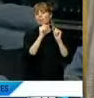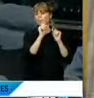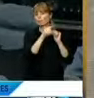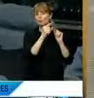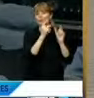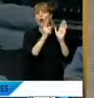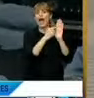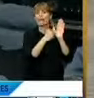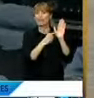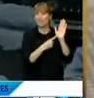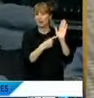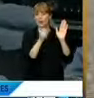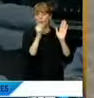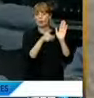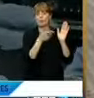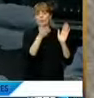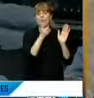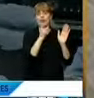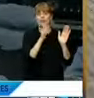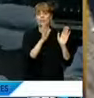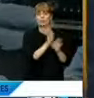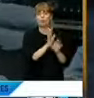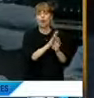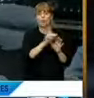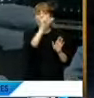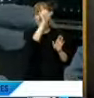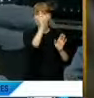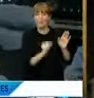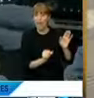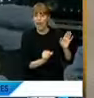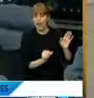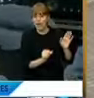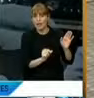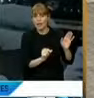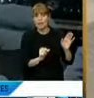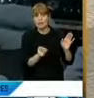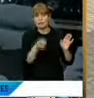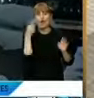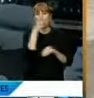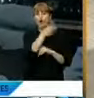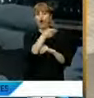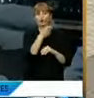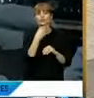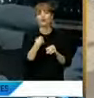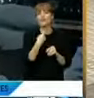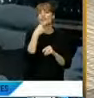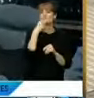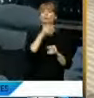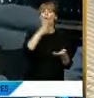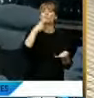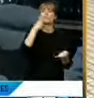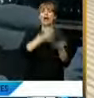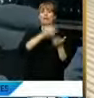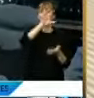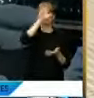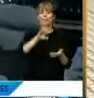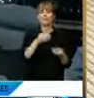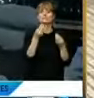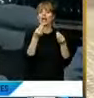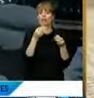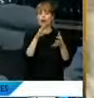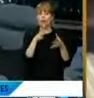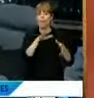ciudad federal y otros otros grupos también de del Ministerio de seguridad pero ya han quedado prácticamente relegados